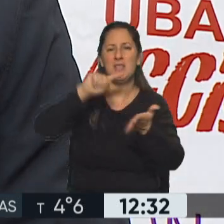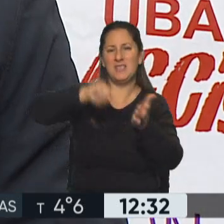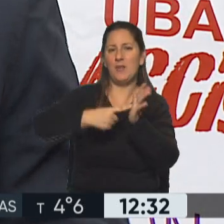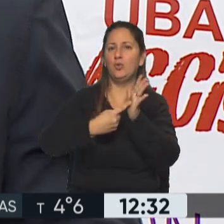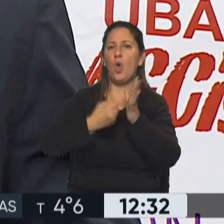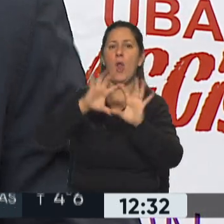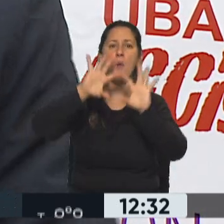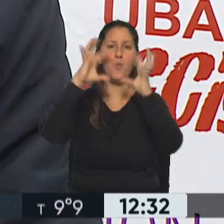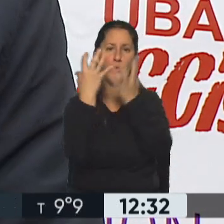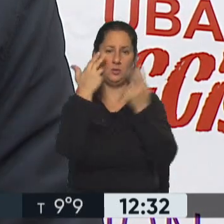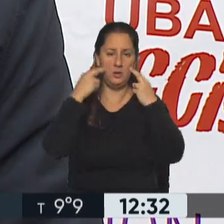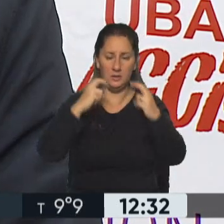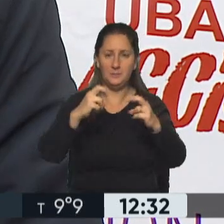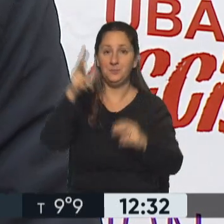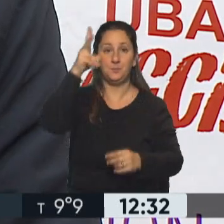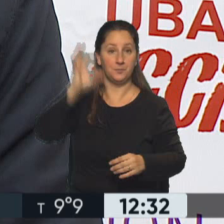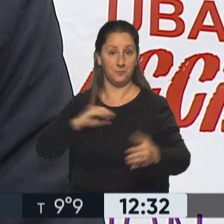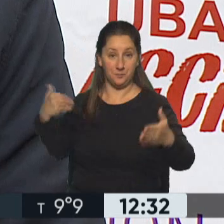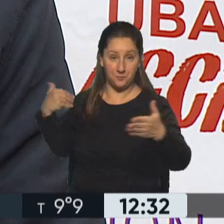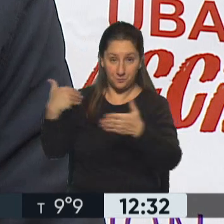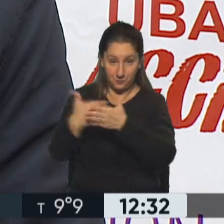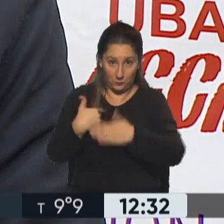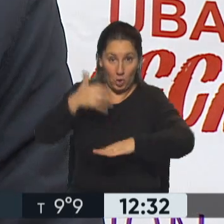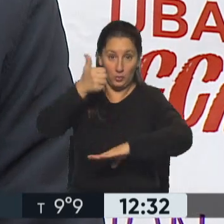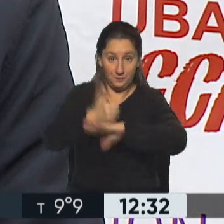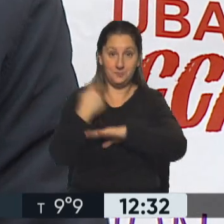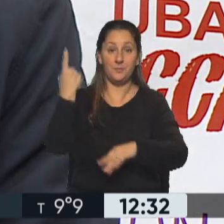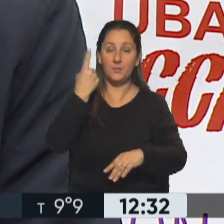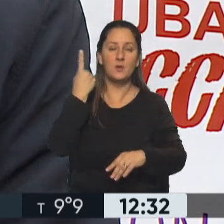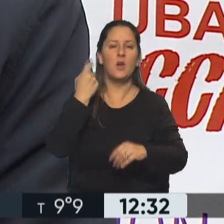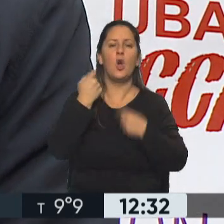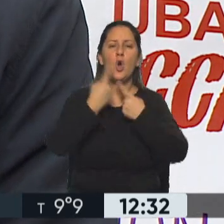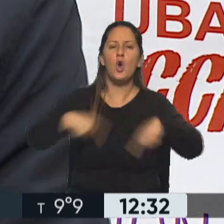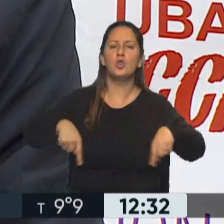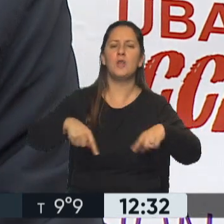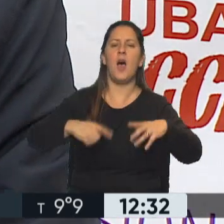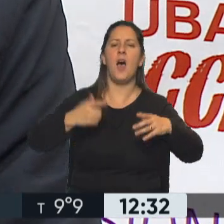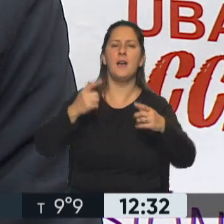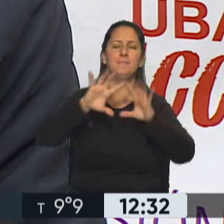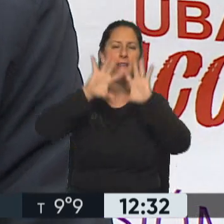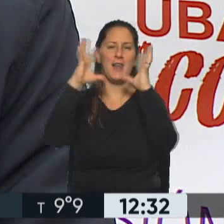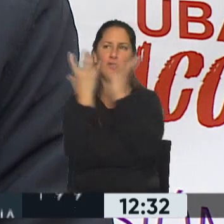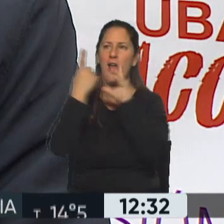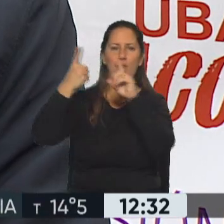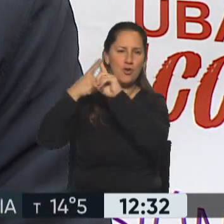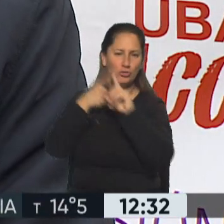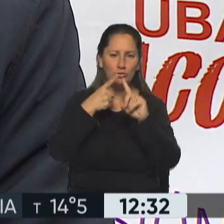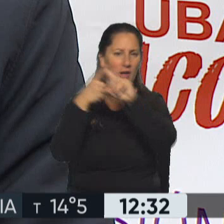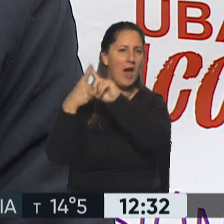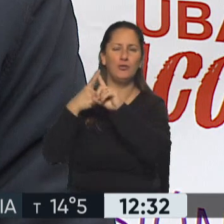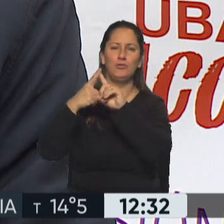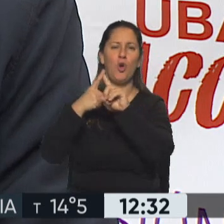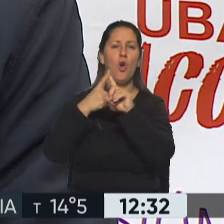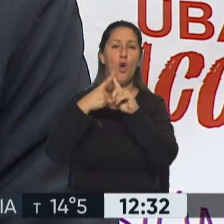del mundo. En estos últimos 8 años en mi gestión he potenciado todo lo que es la internacionalización de la universidad, o sea, el contacto